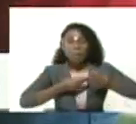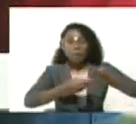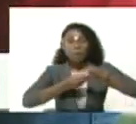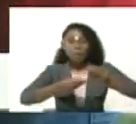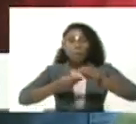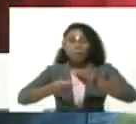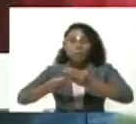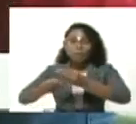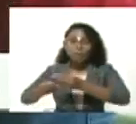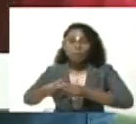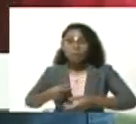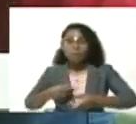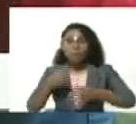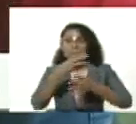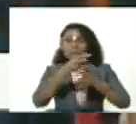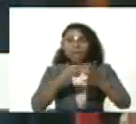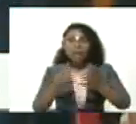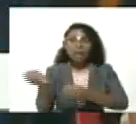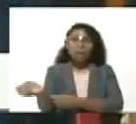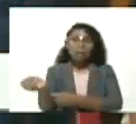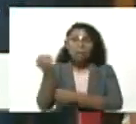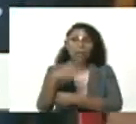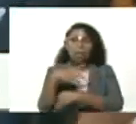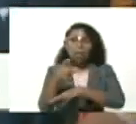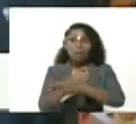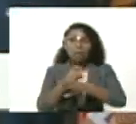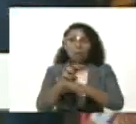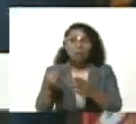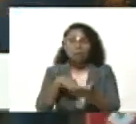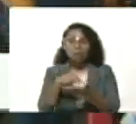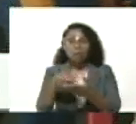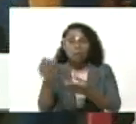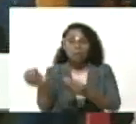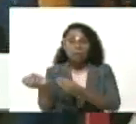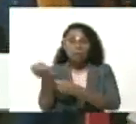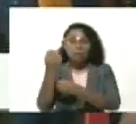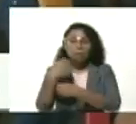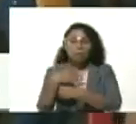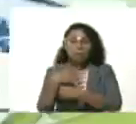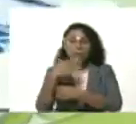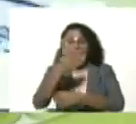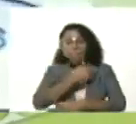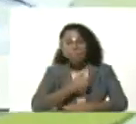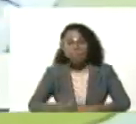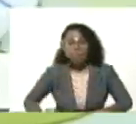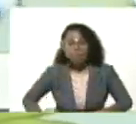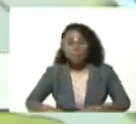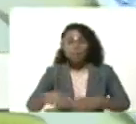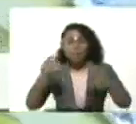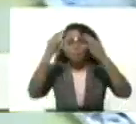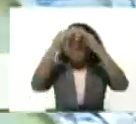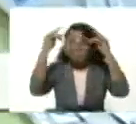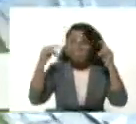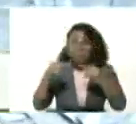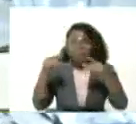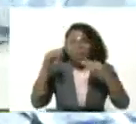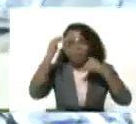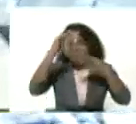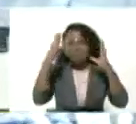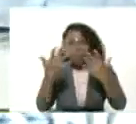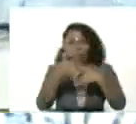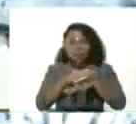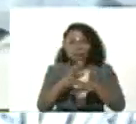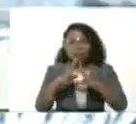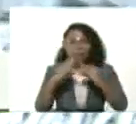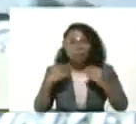los enseres que enviaron desde el gobierno nacional, que usted nos envió, presidente, mosquiteros, atención integral, y por